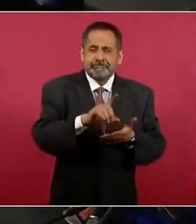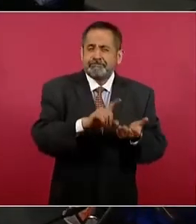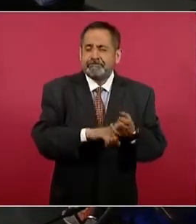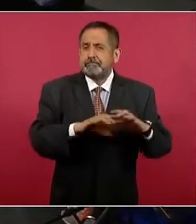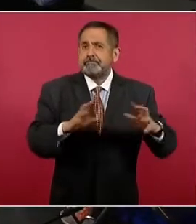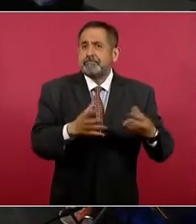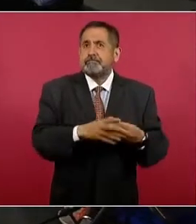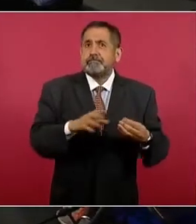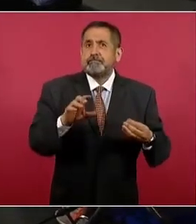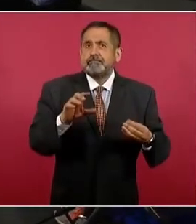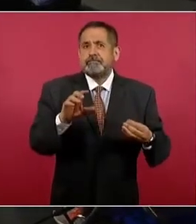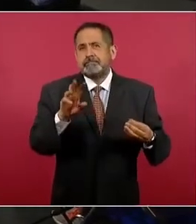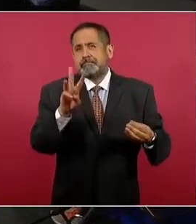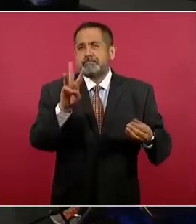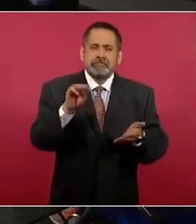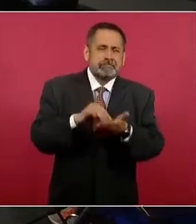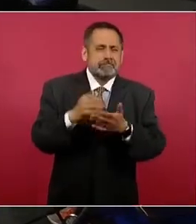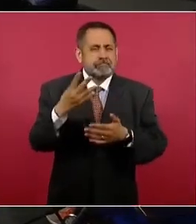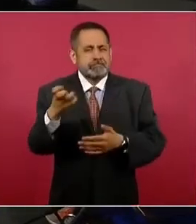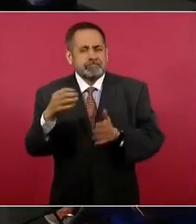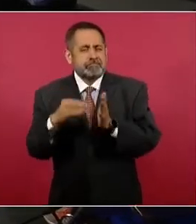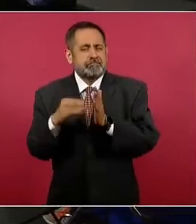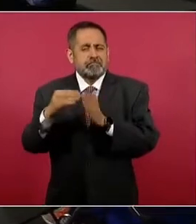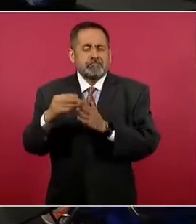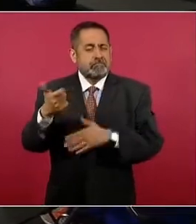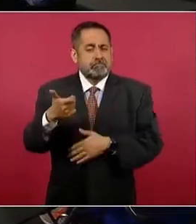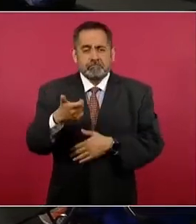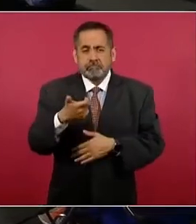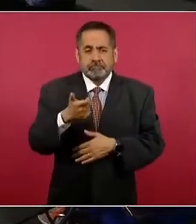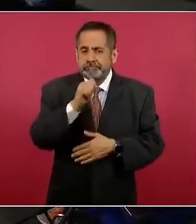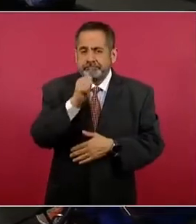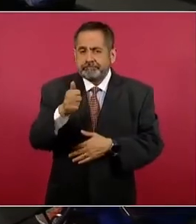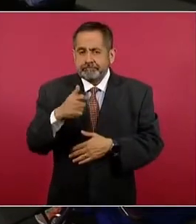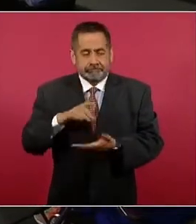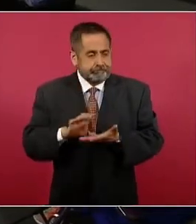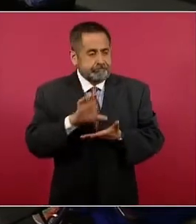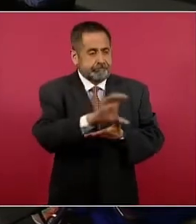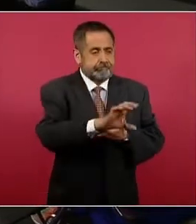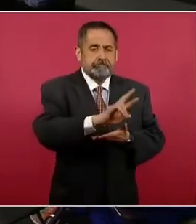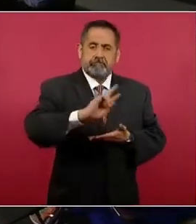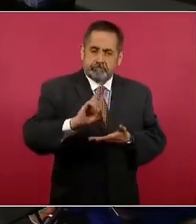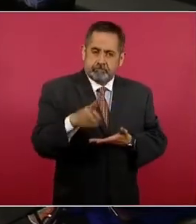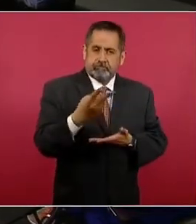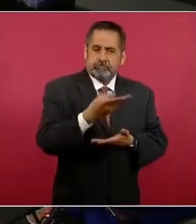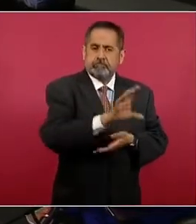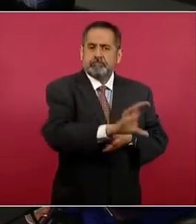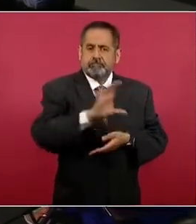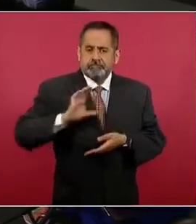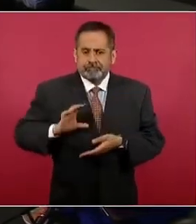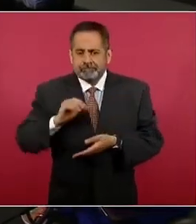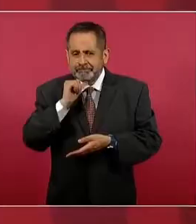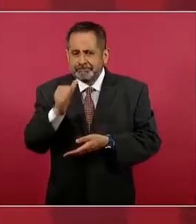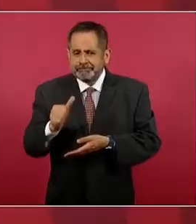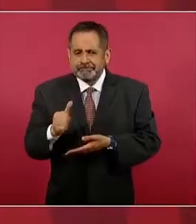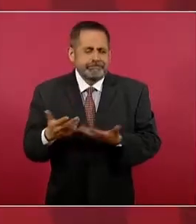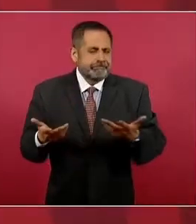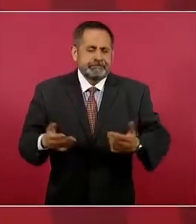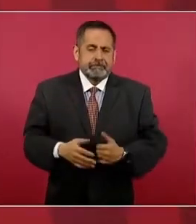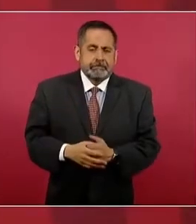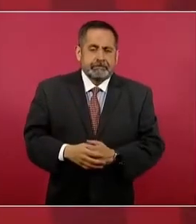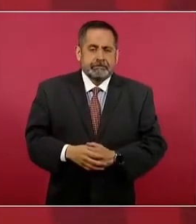67%, más de 3.400 millones de pesos que no han regresado al erario. Sí, hay